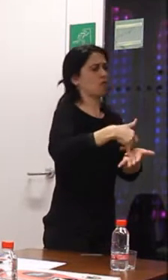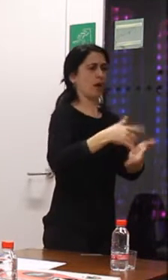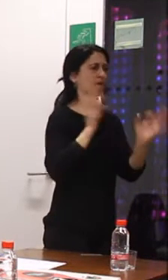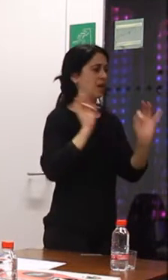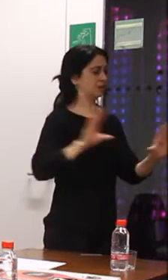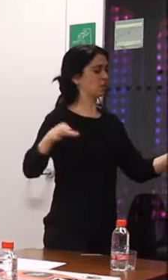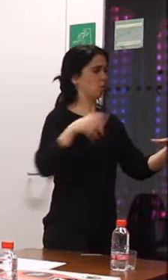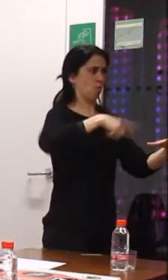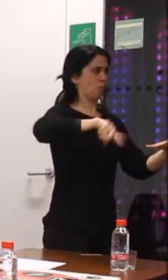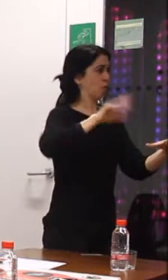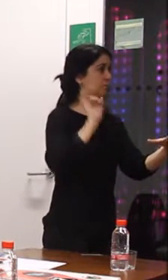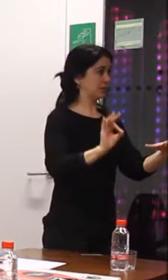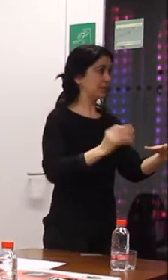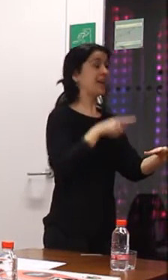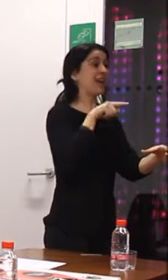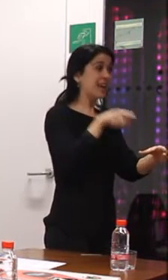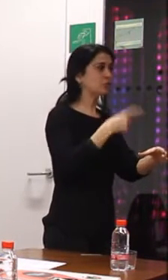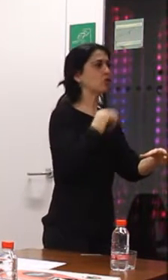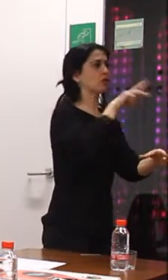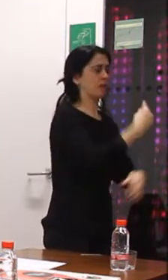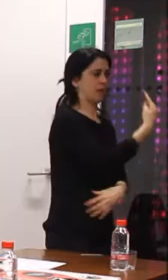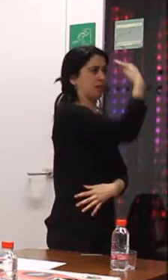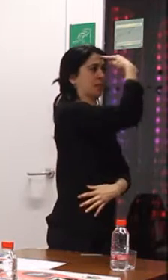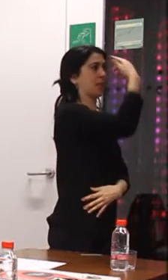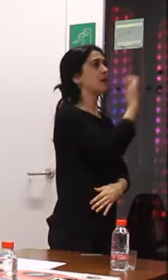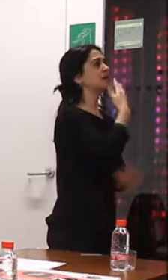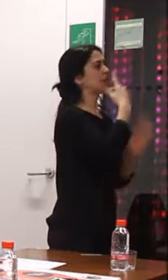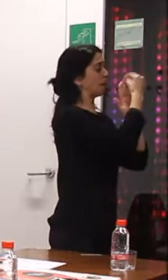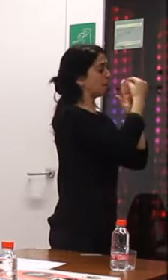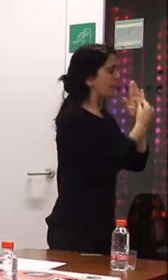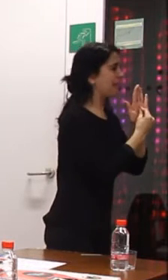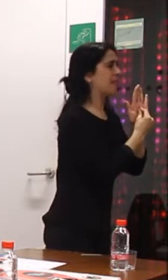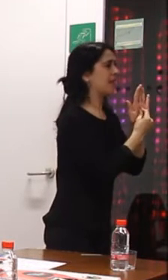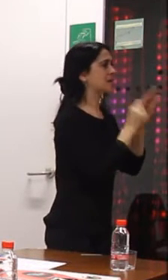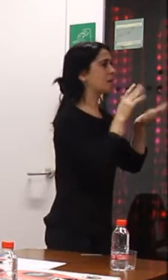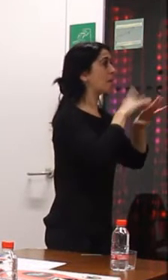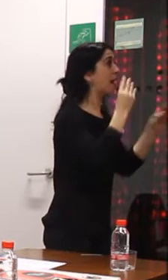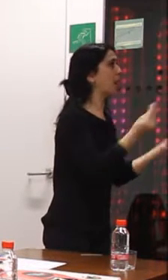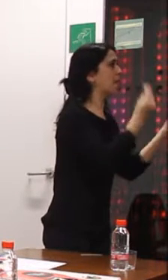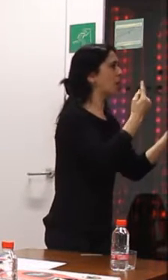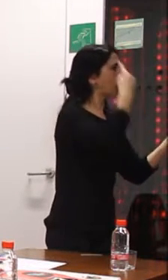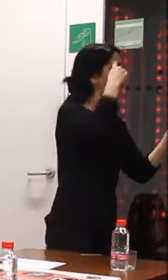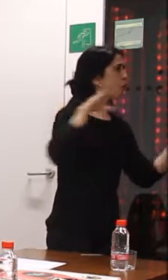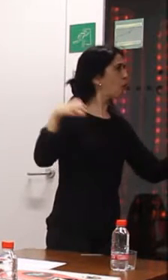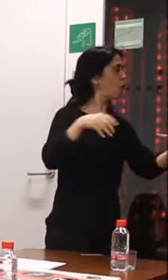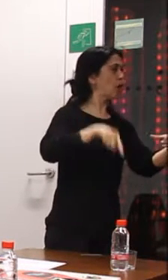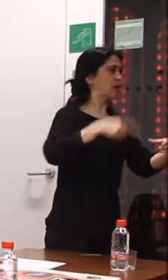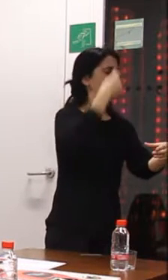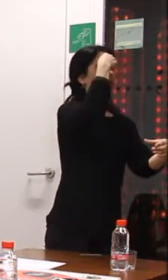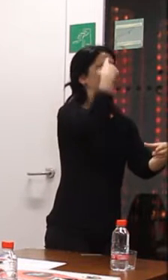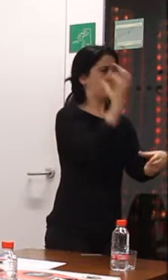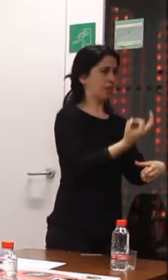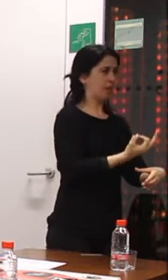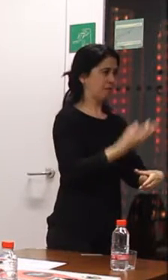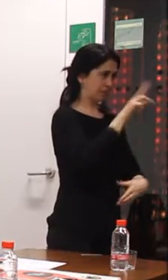tenerse en cuenta a la hora de establecer medidas de mejora y de acceso a la energía.